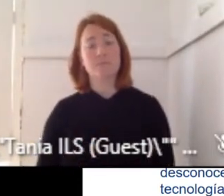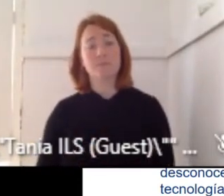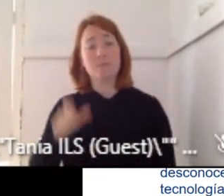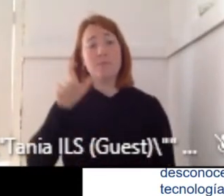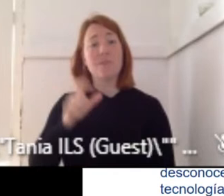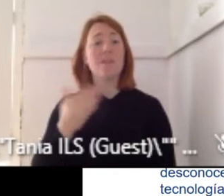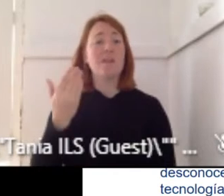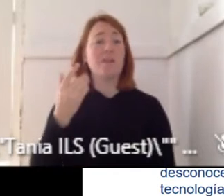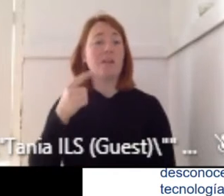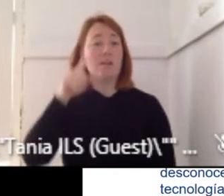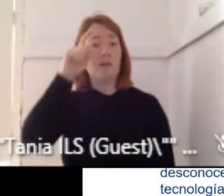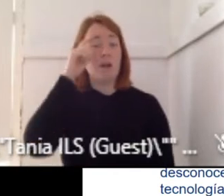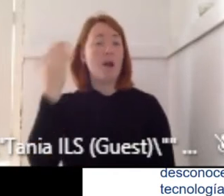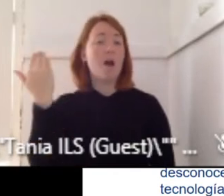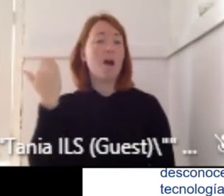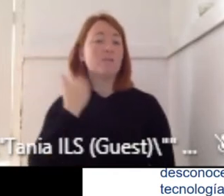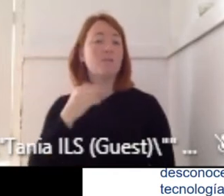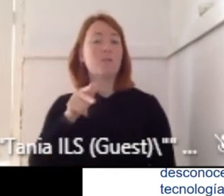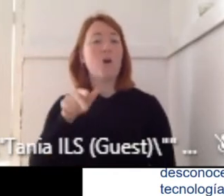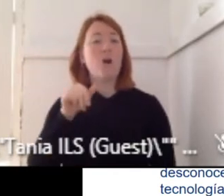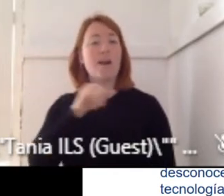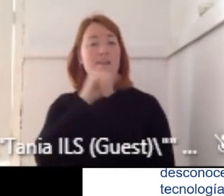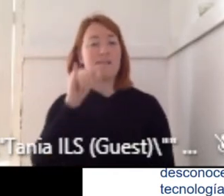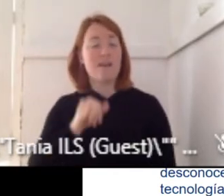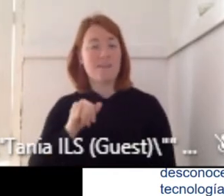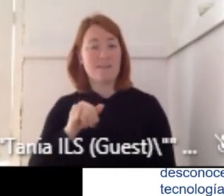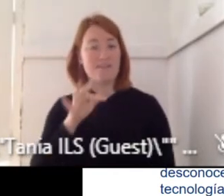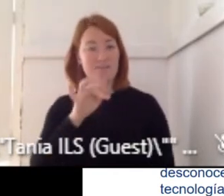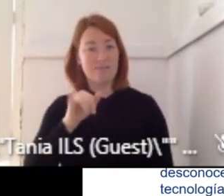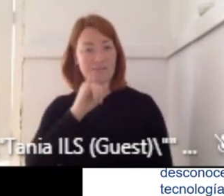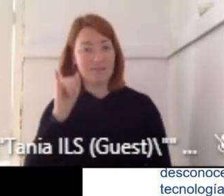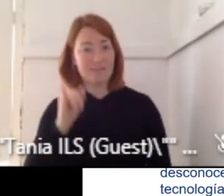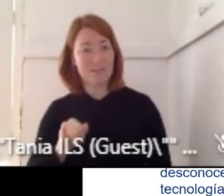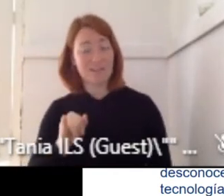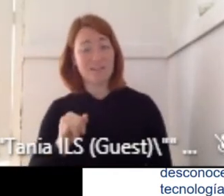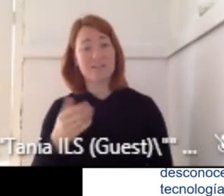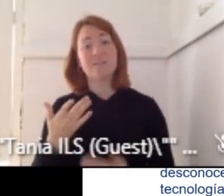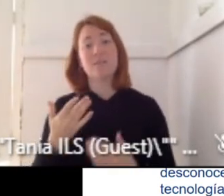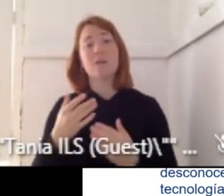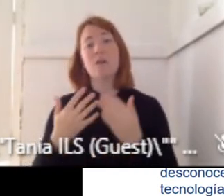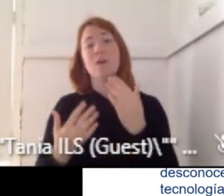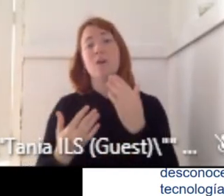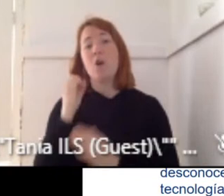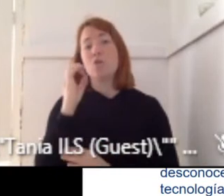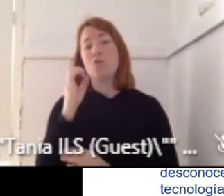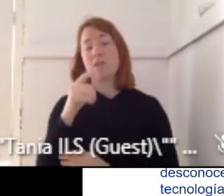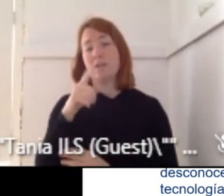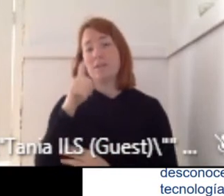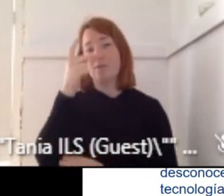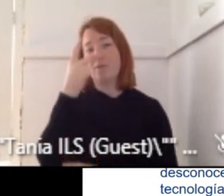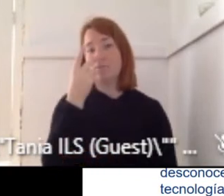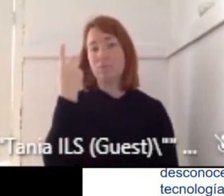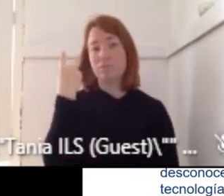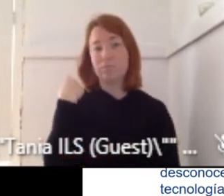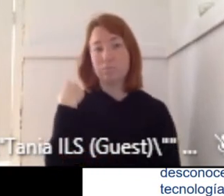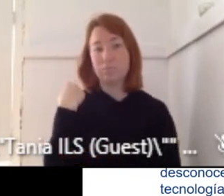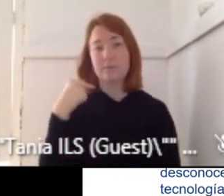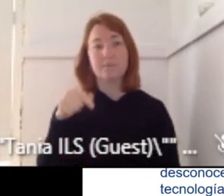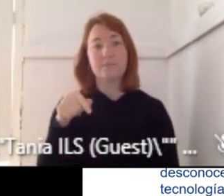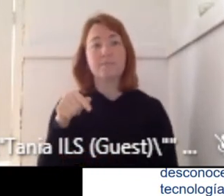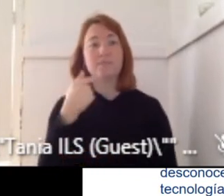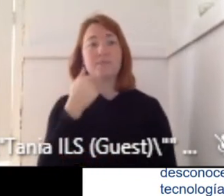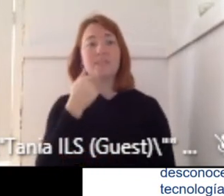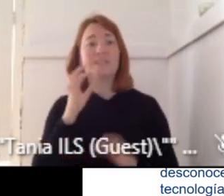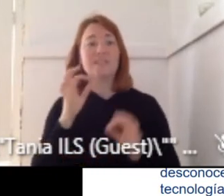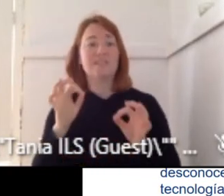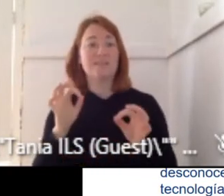Hernández, en el pasado congreso celebrado en el 2019, los titulados superiores en carreras tecnológicas,